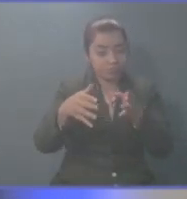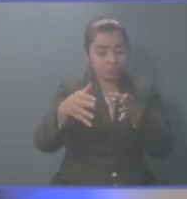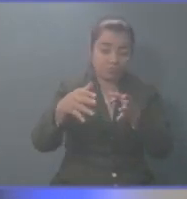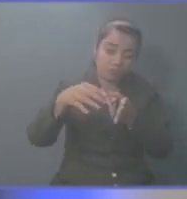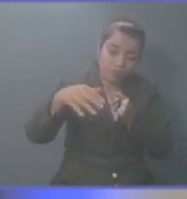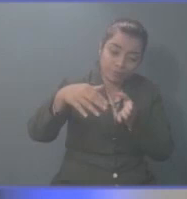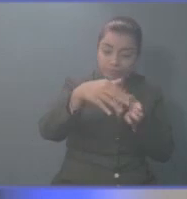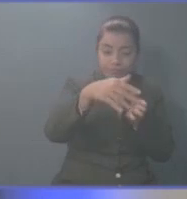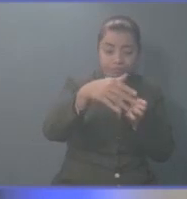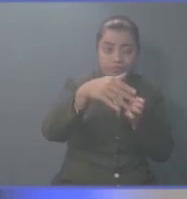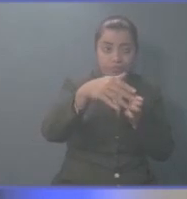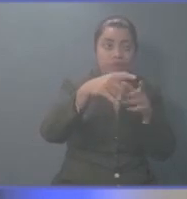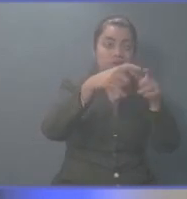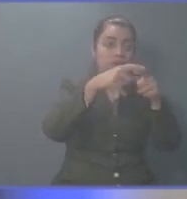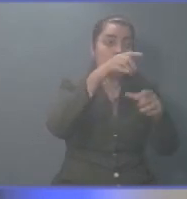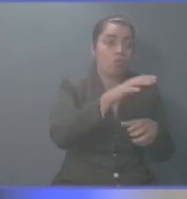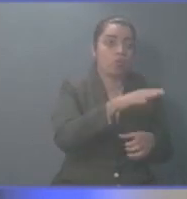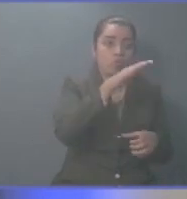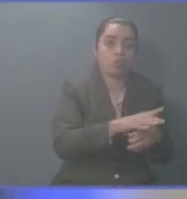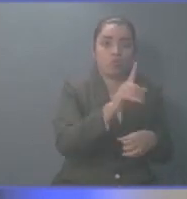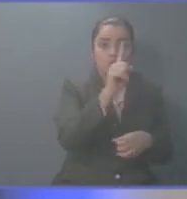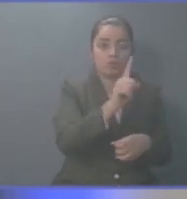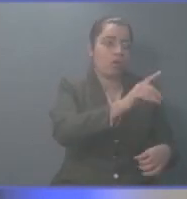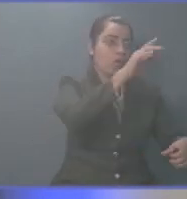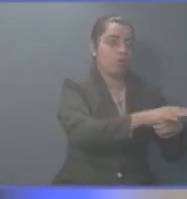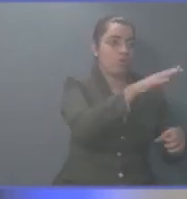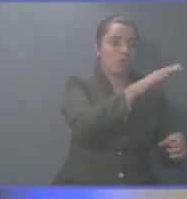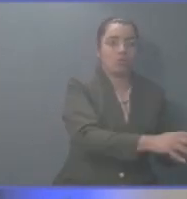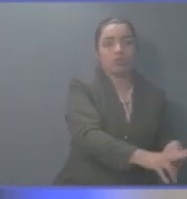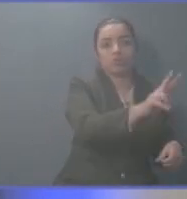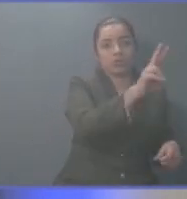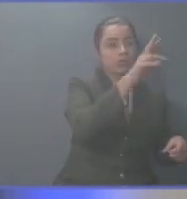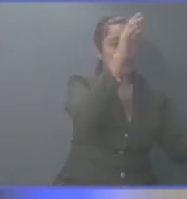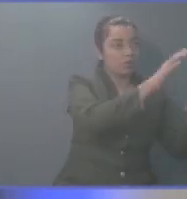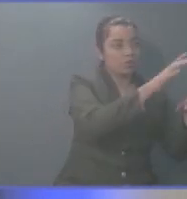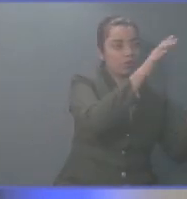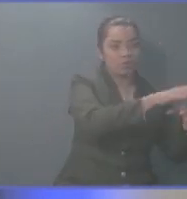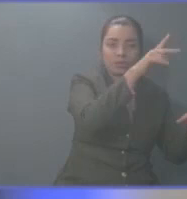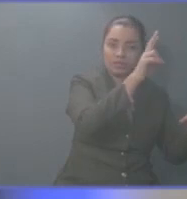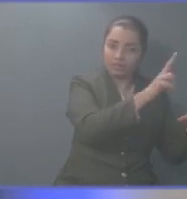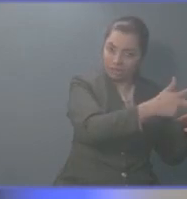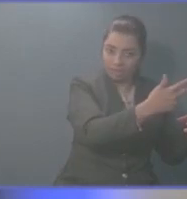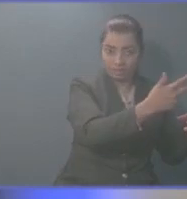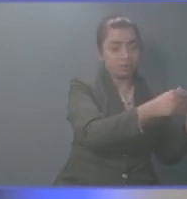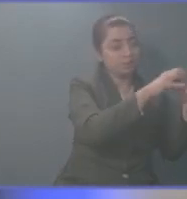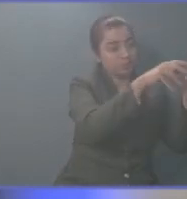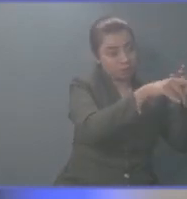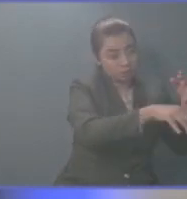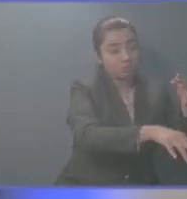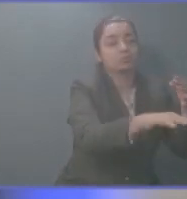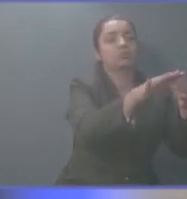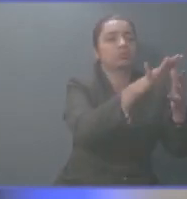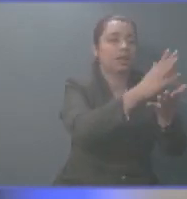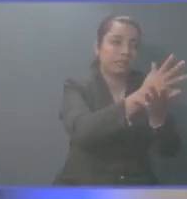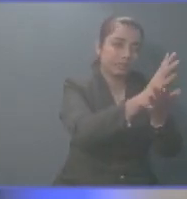tratamiento, por la estación de bombeo 1, 2 y 3, hasta que llega el proceso de potabilización. Y luego de